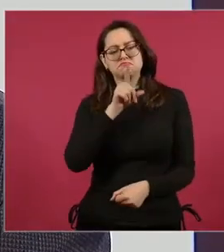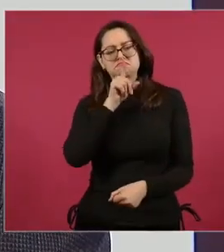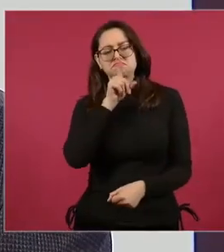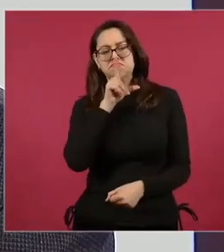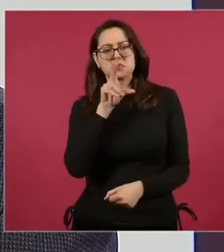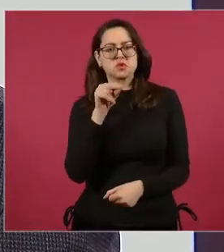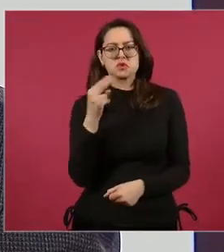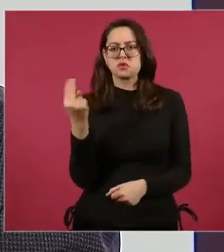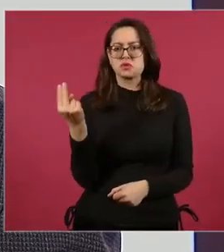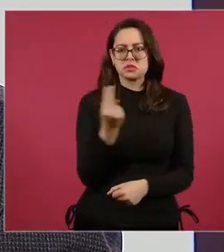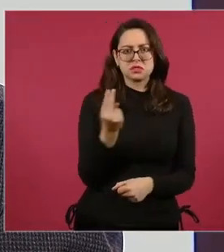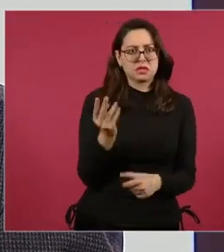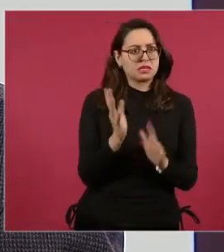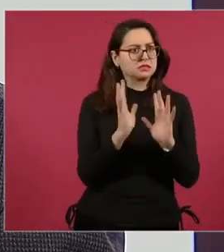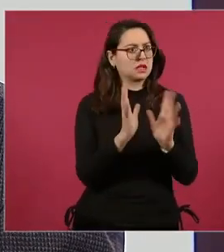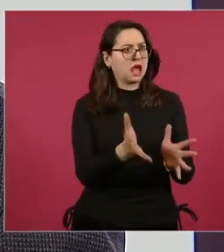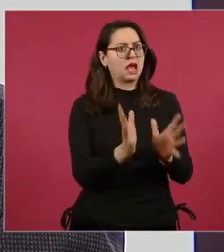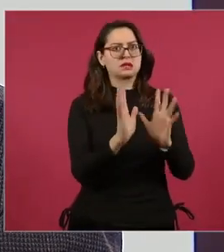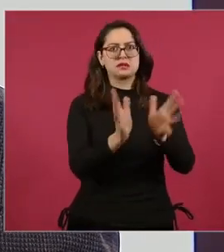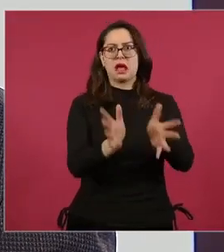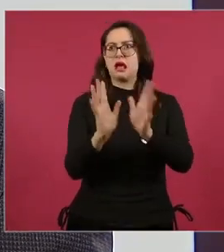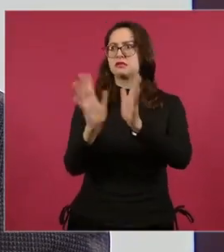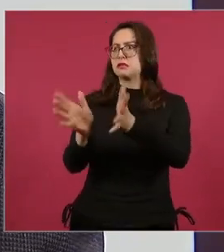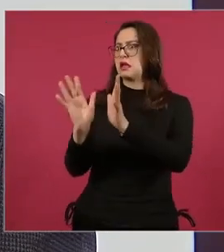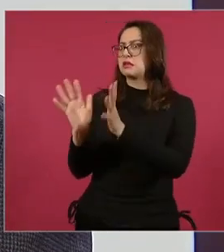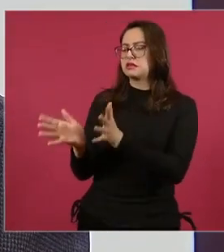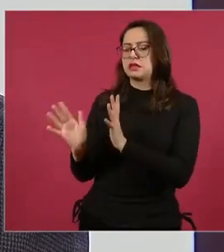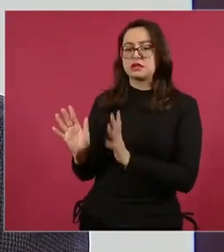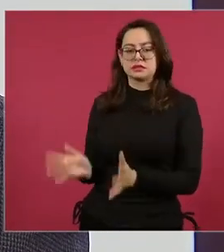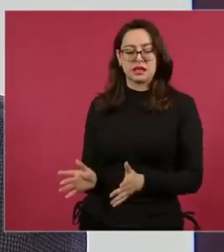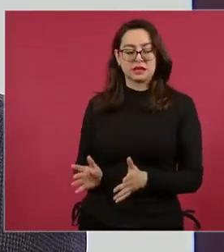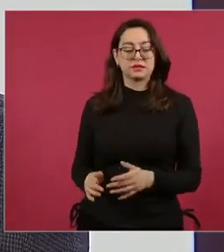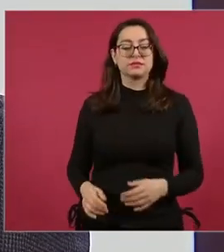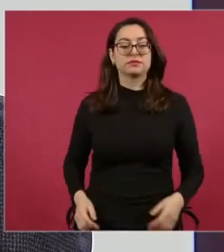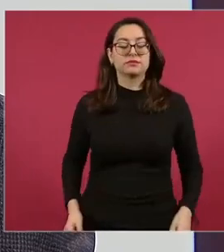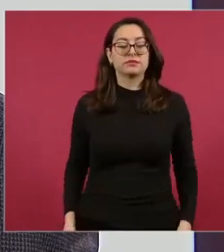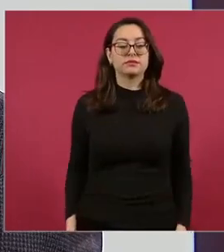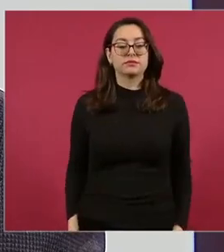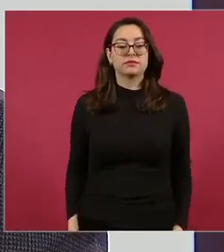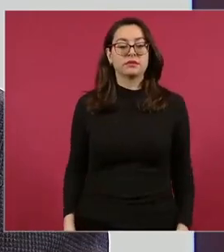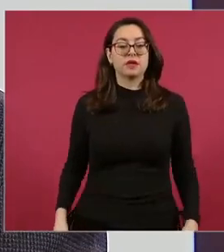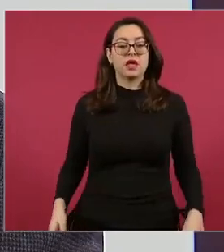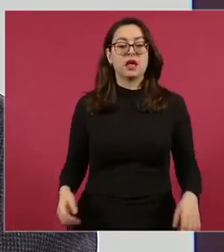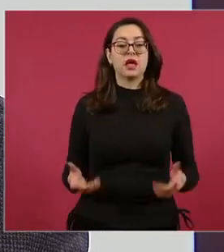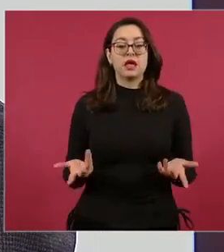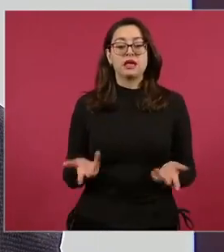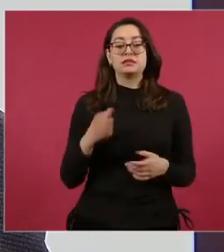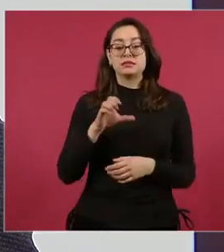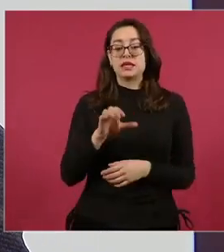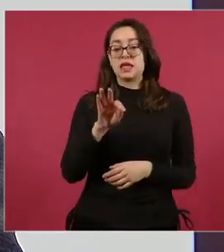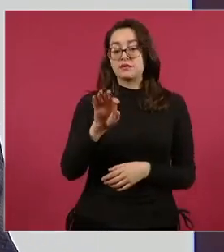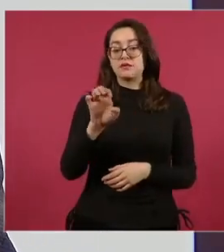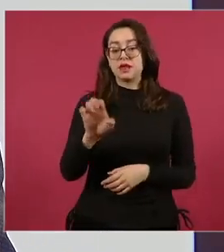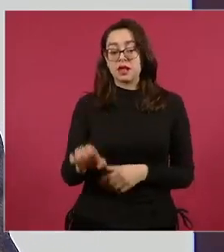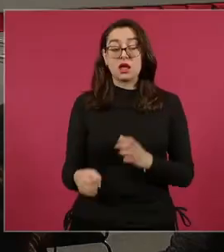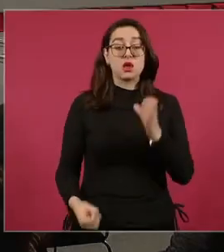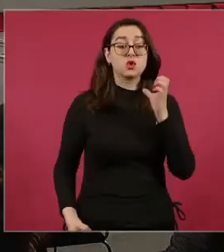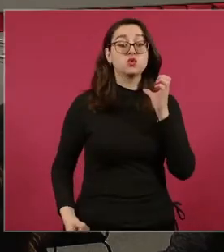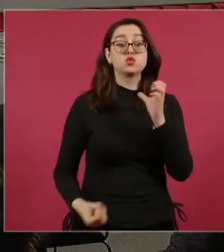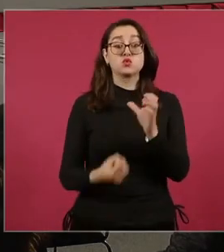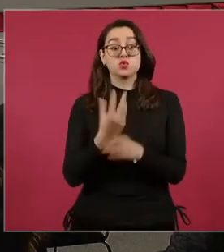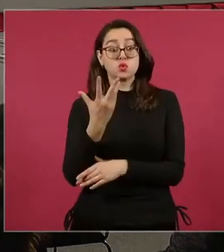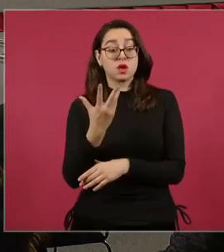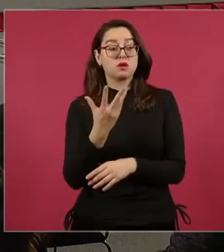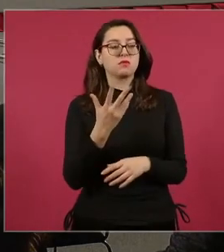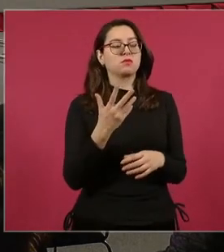y terrenos. Con las centrales renovables, la CFE se reafirma como la